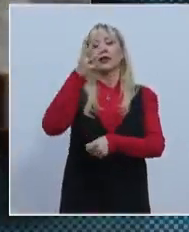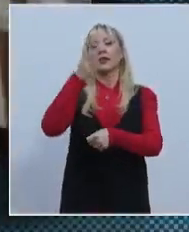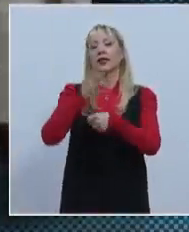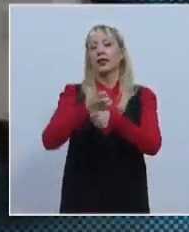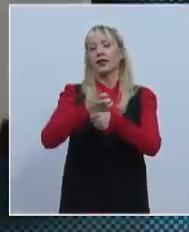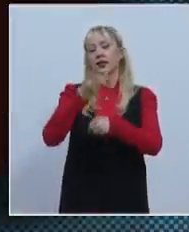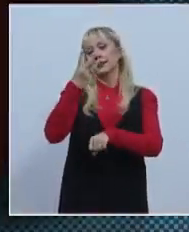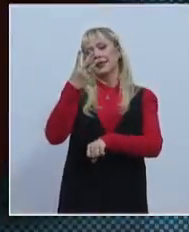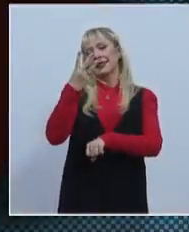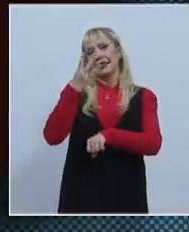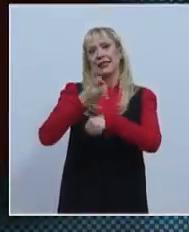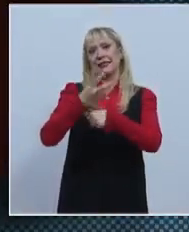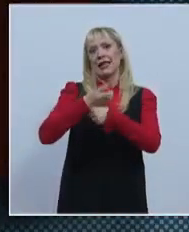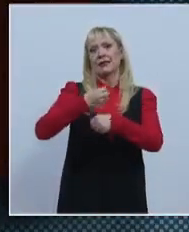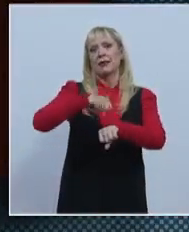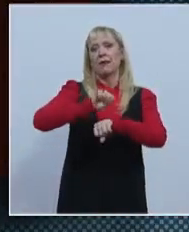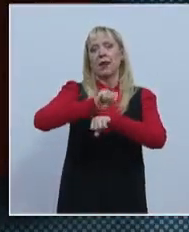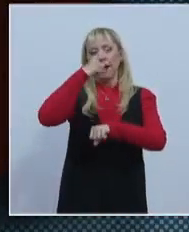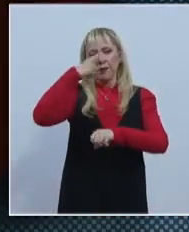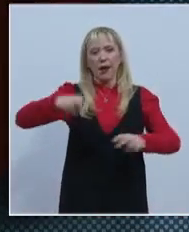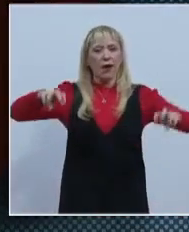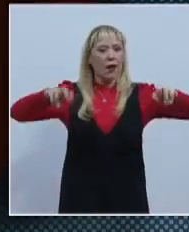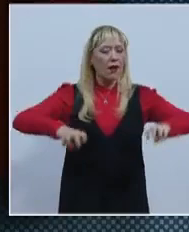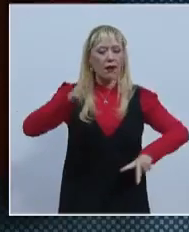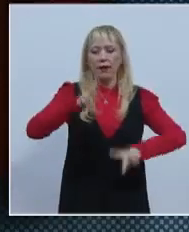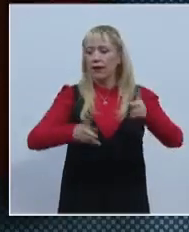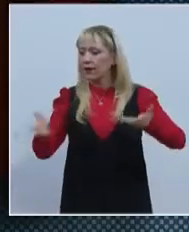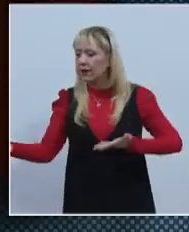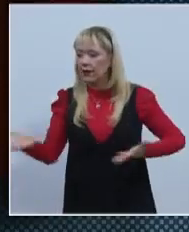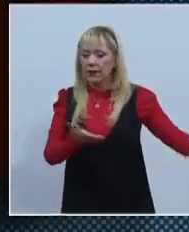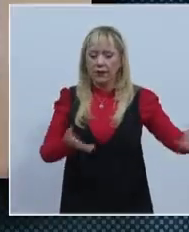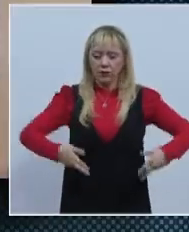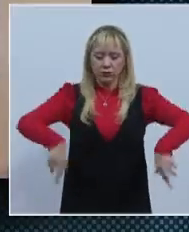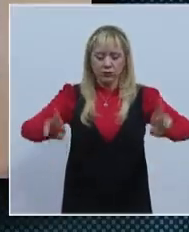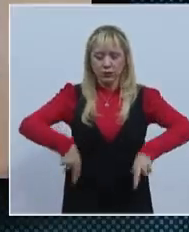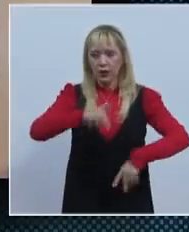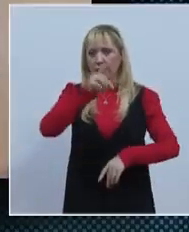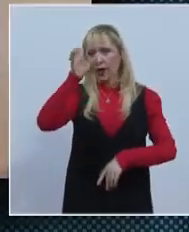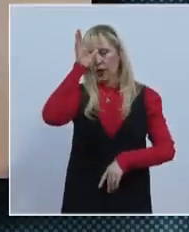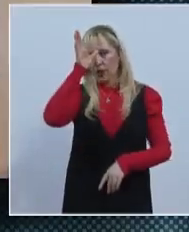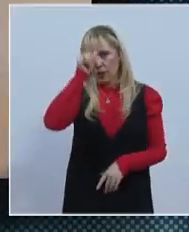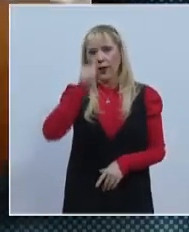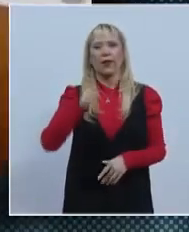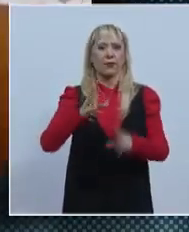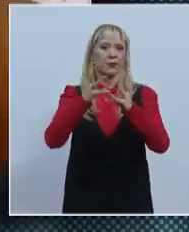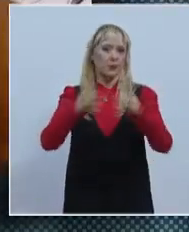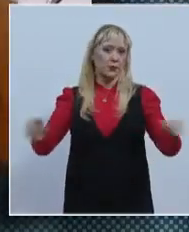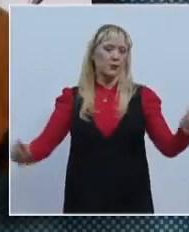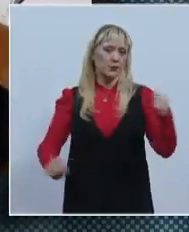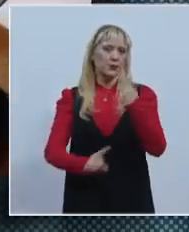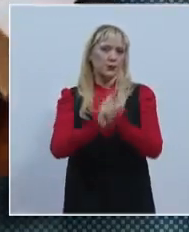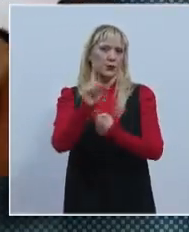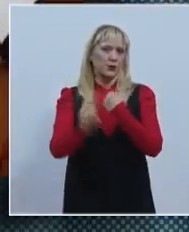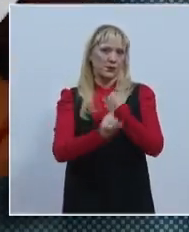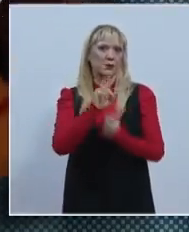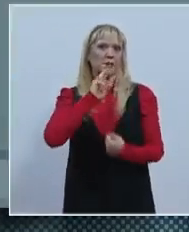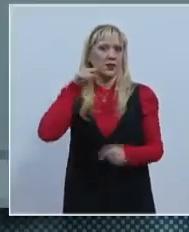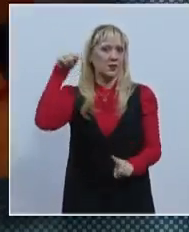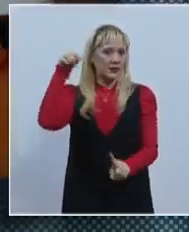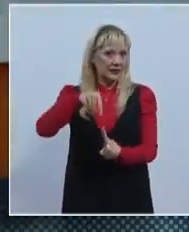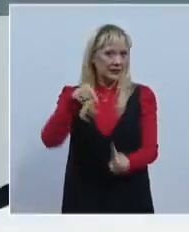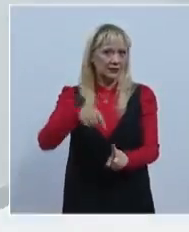de la mediación, en la que especialistas impartirán conferencias para promover las ventajas de los medios alternativos de